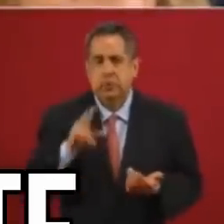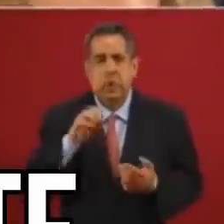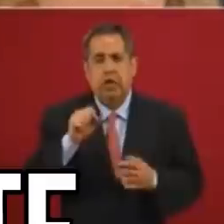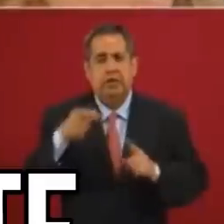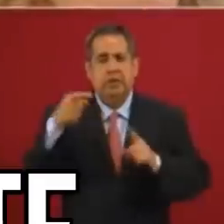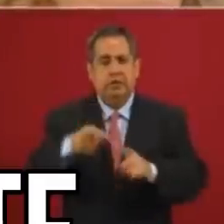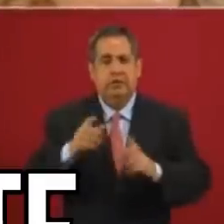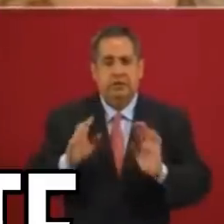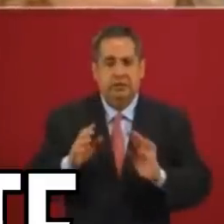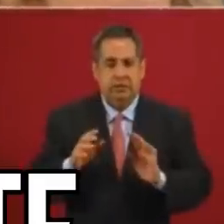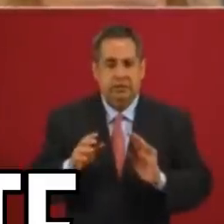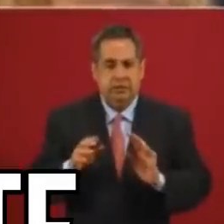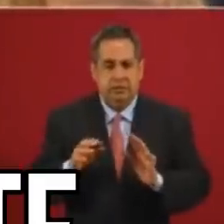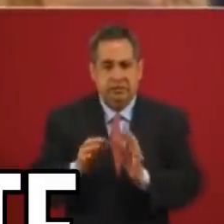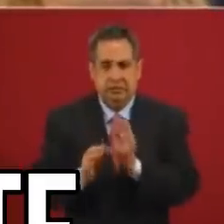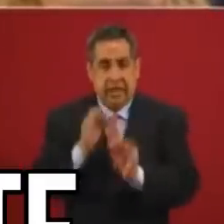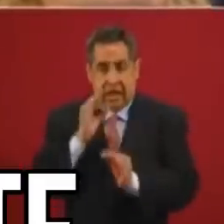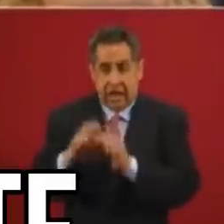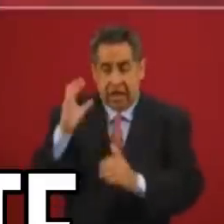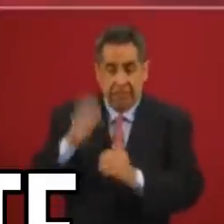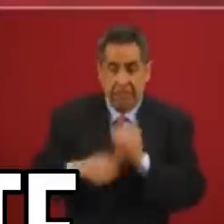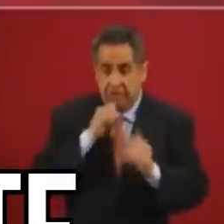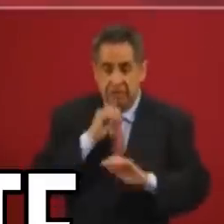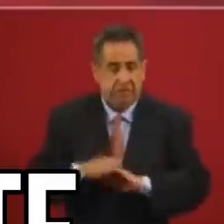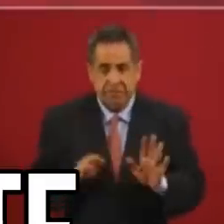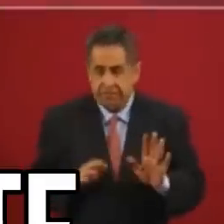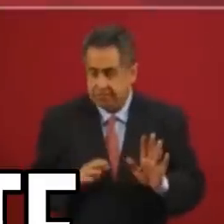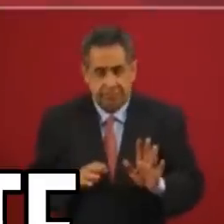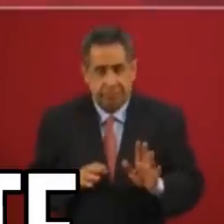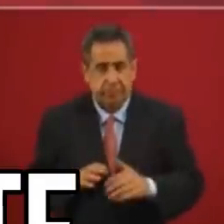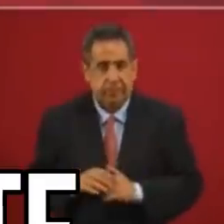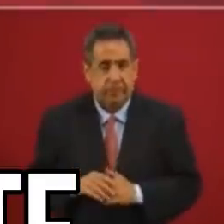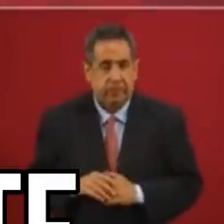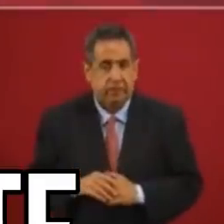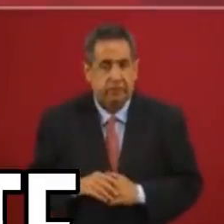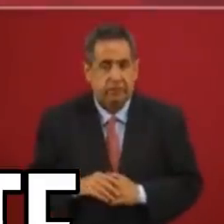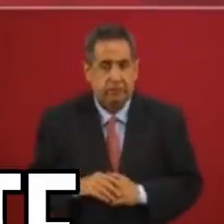esté concluido el proceso. Todavía